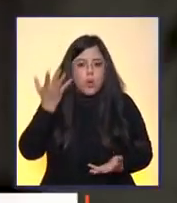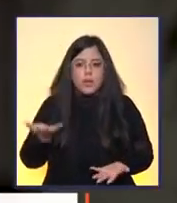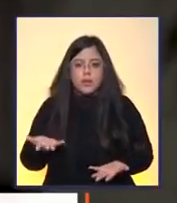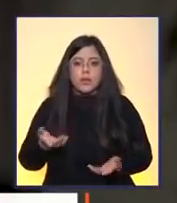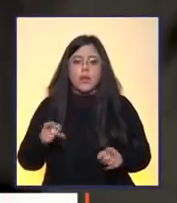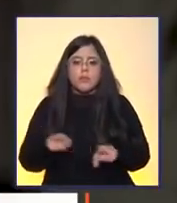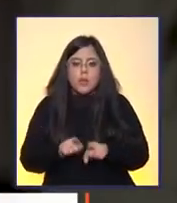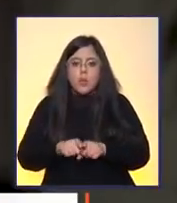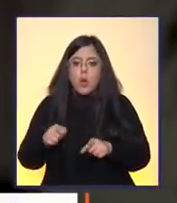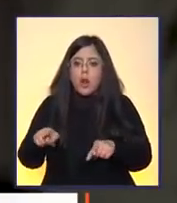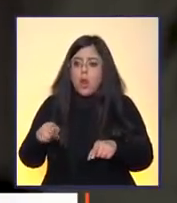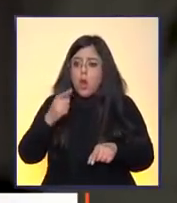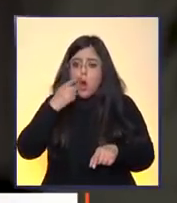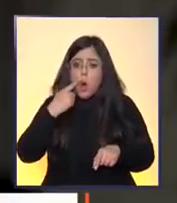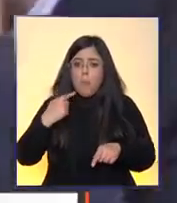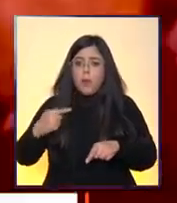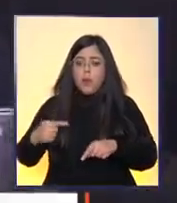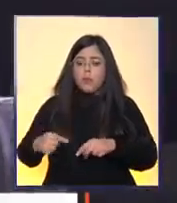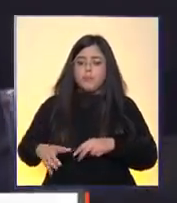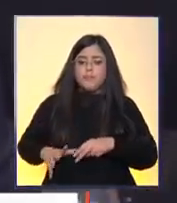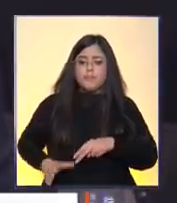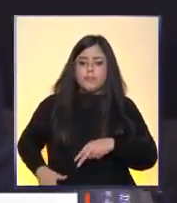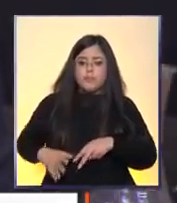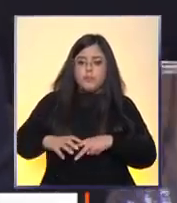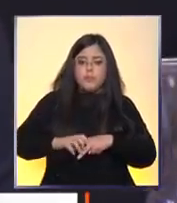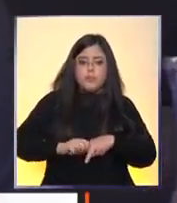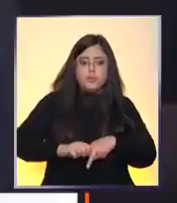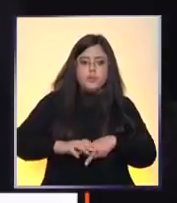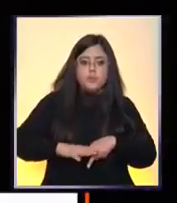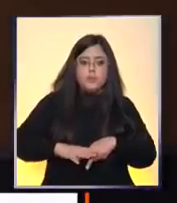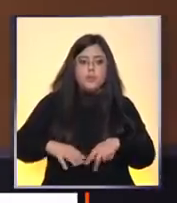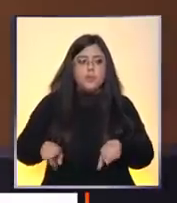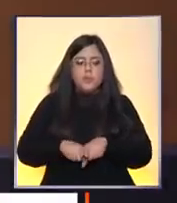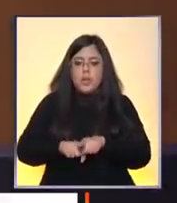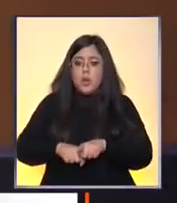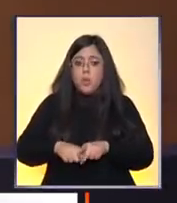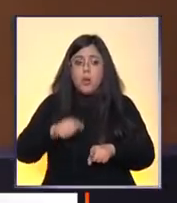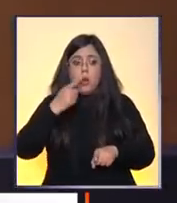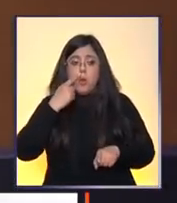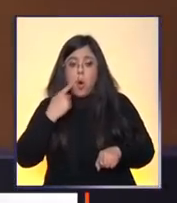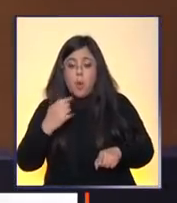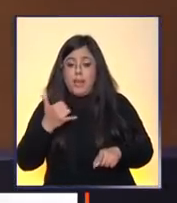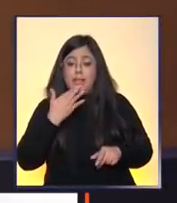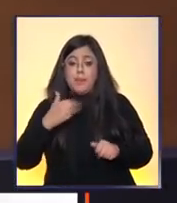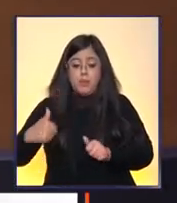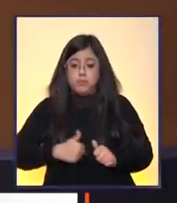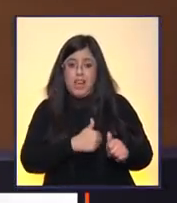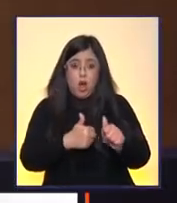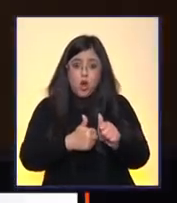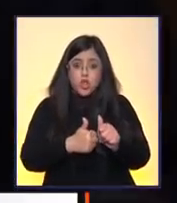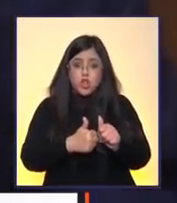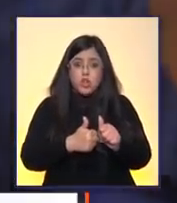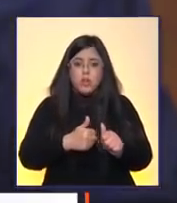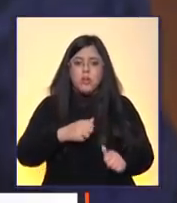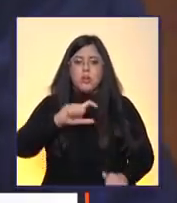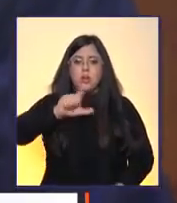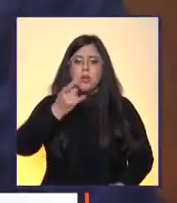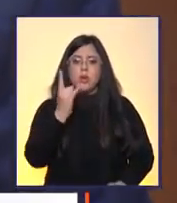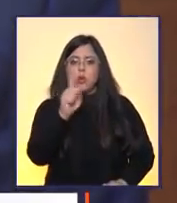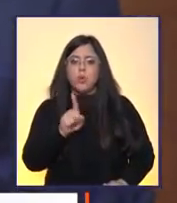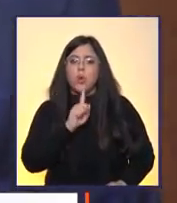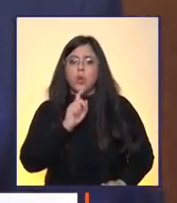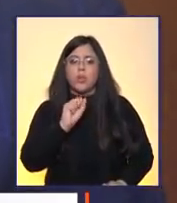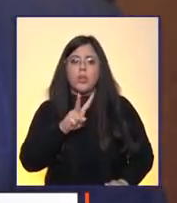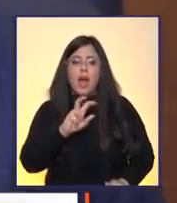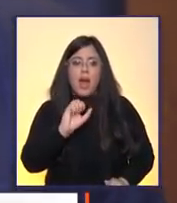el tipo tiene la mano tirada hacia el lado mío. El autor de este y otros actos de acoso es Gustavo Campaña. No solo era su jefe,